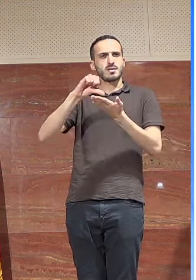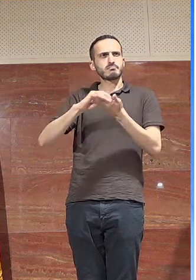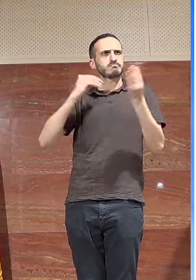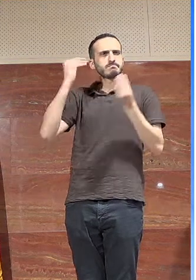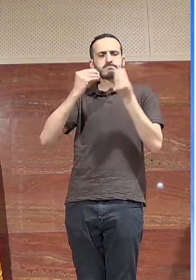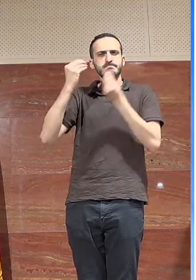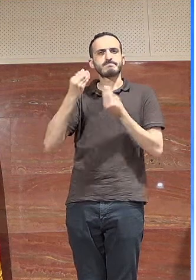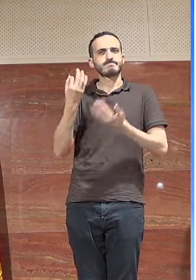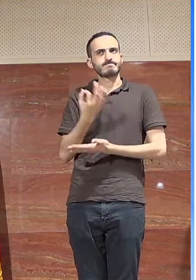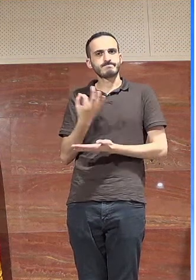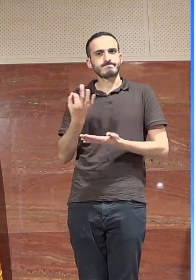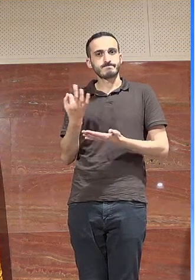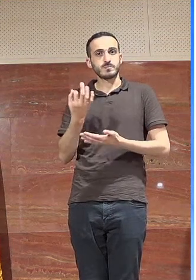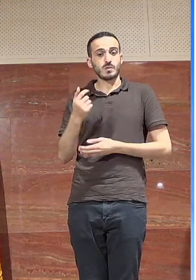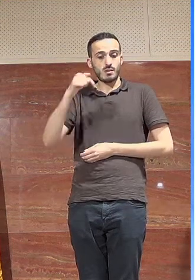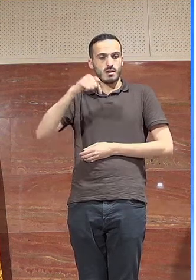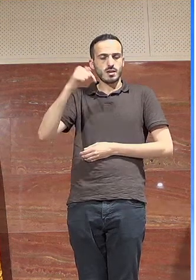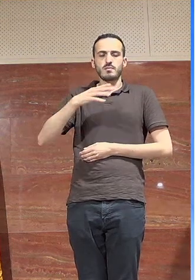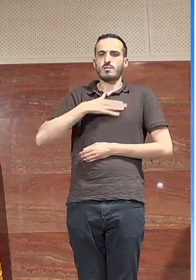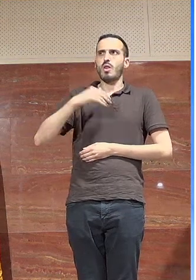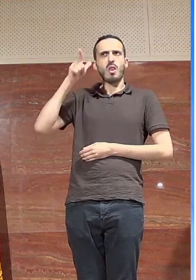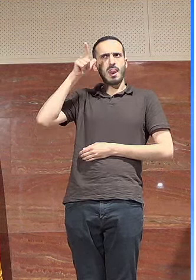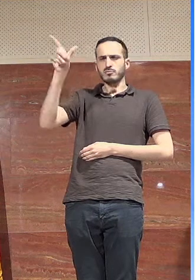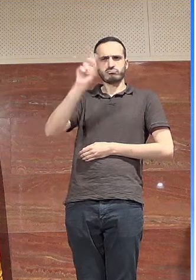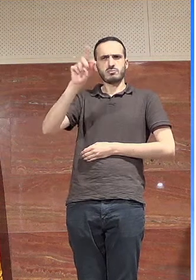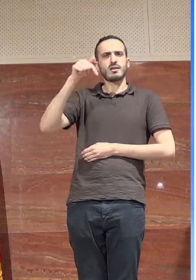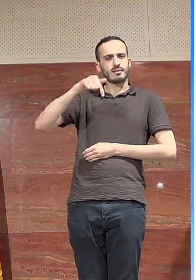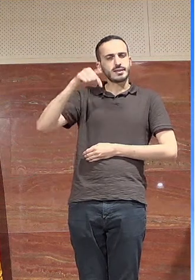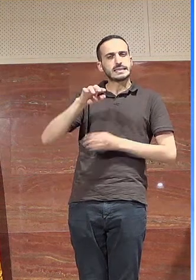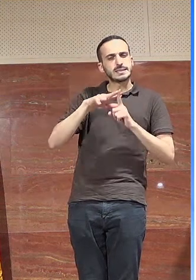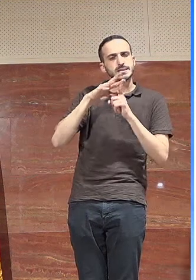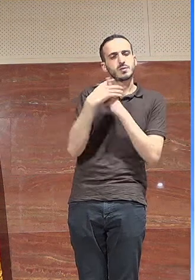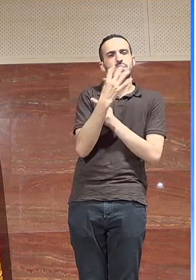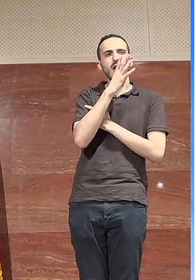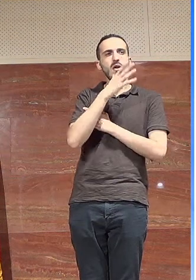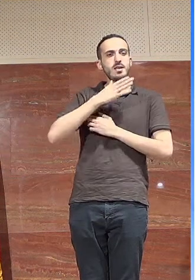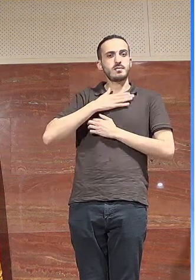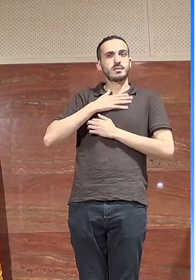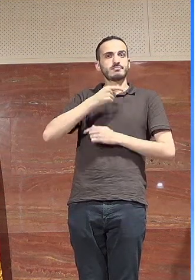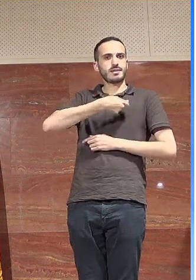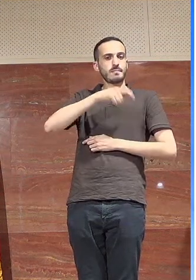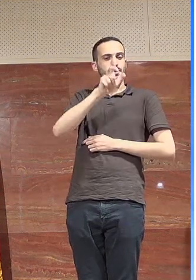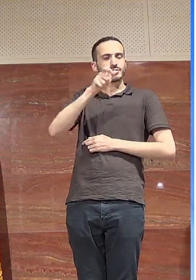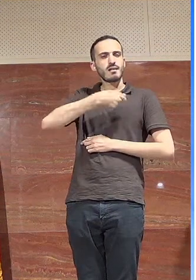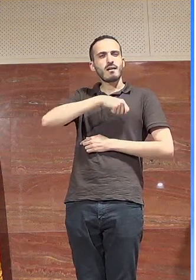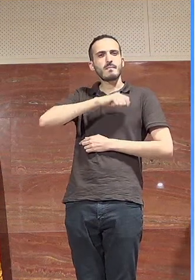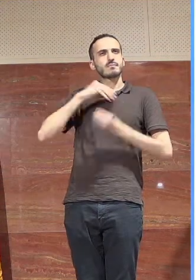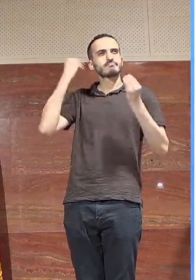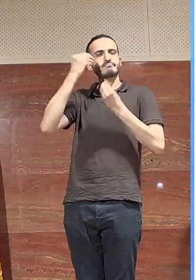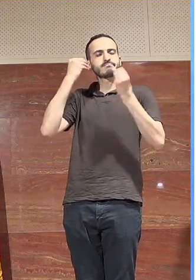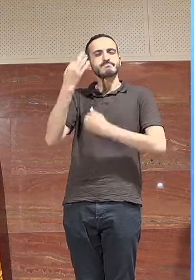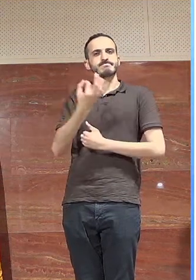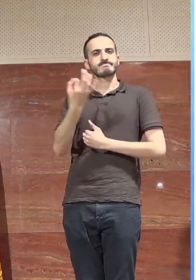los coreanos, los de Silicon Valley, ¿no?, que son un poco más raros que nosotros, sino nosotros, ¿qué pensamos los españolitos? Porque no